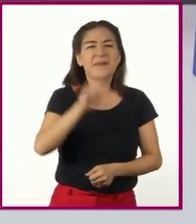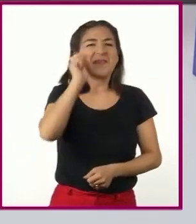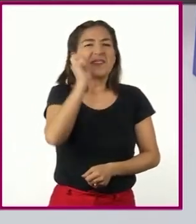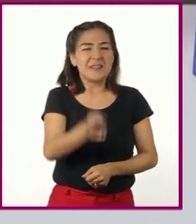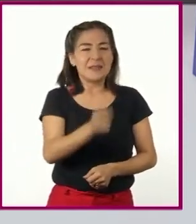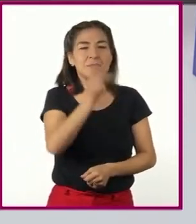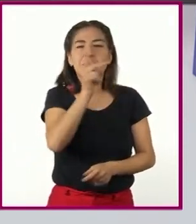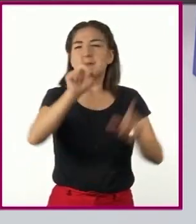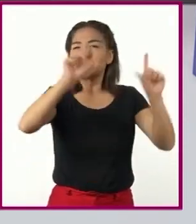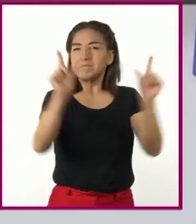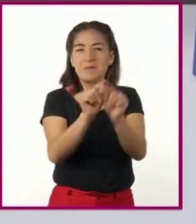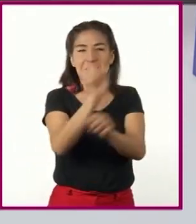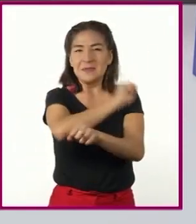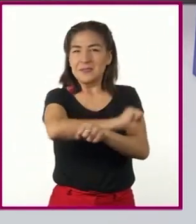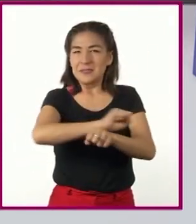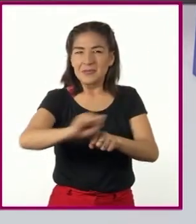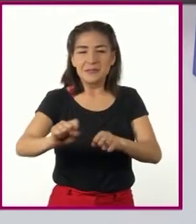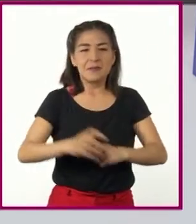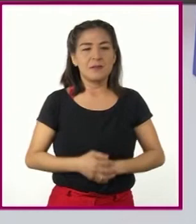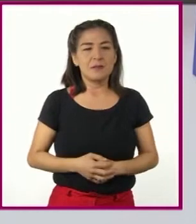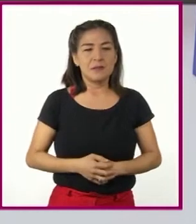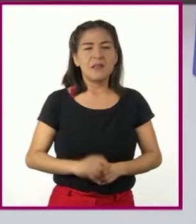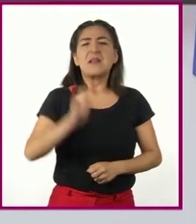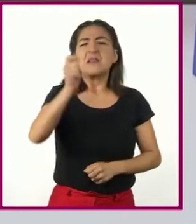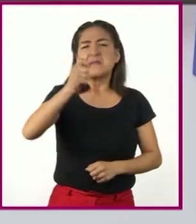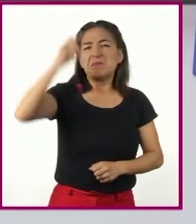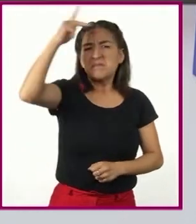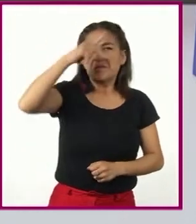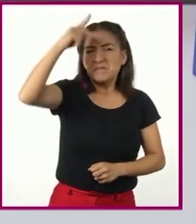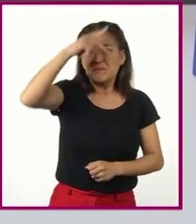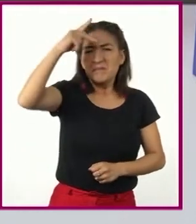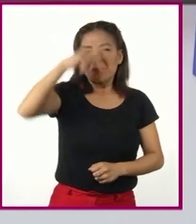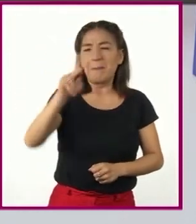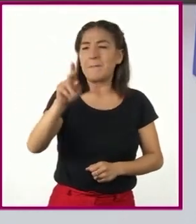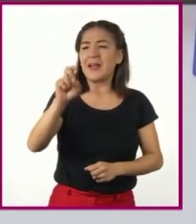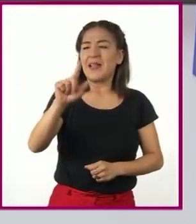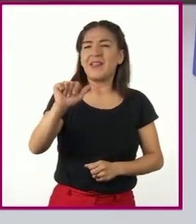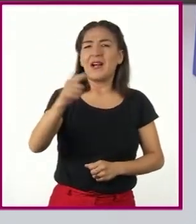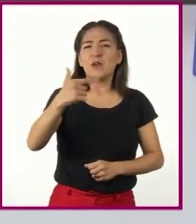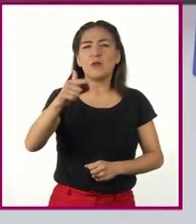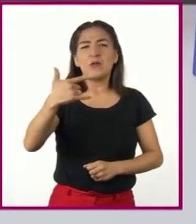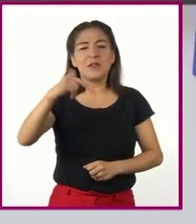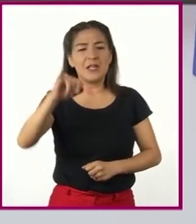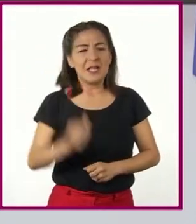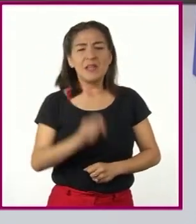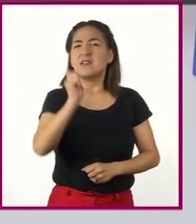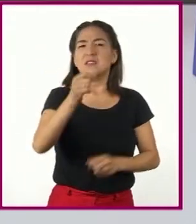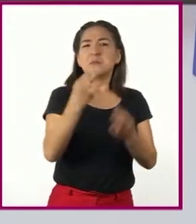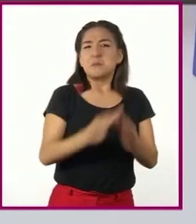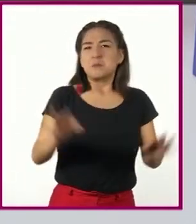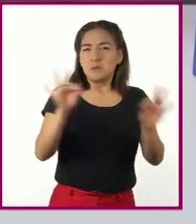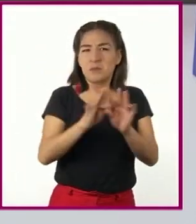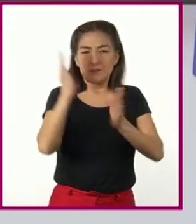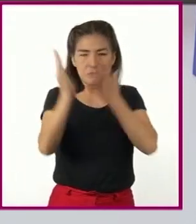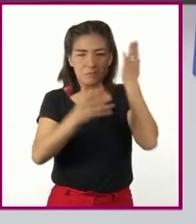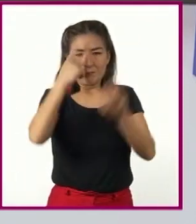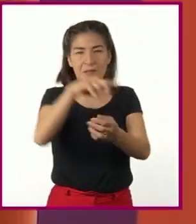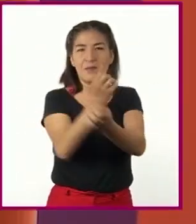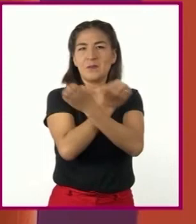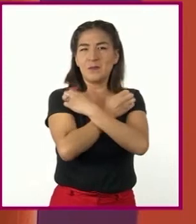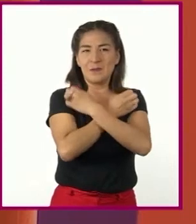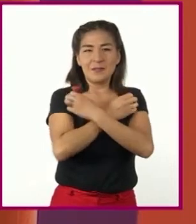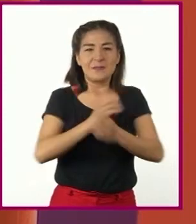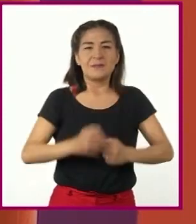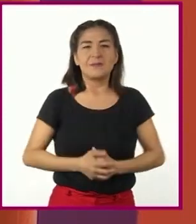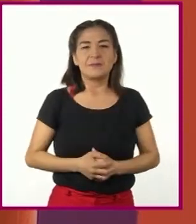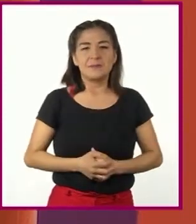generales y sencillos, qué es la pedagogía? ¿Cuál es su campo de estudio? ¿Y por qué es tan importante en la educación? Bueno,